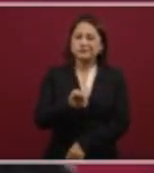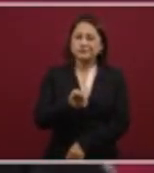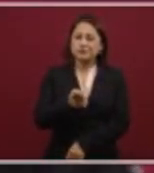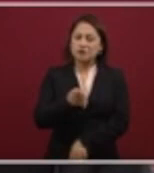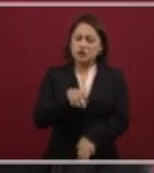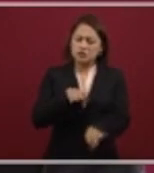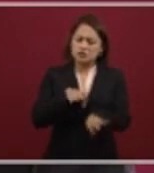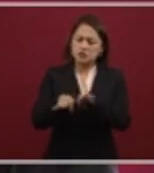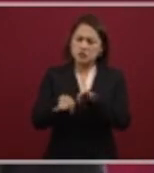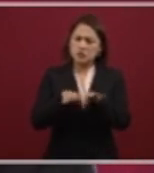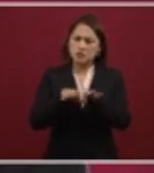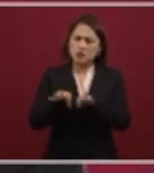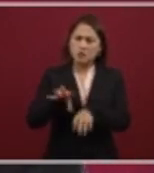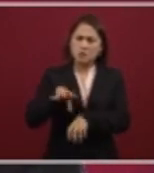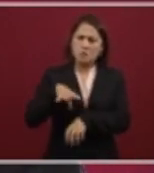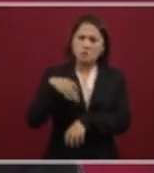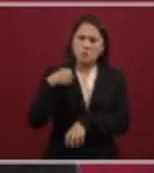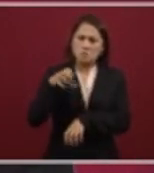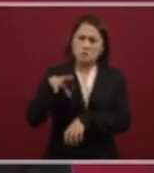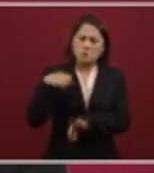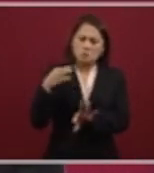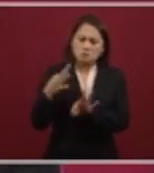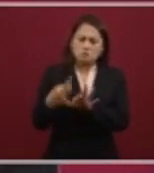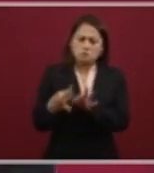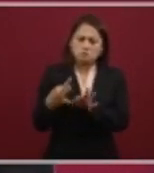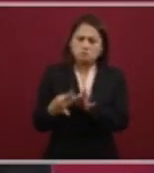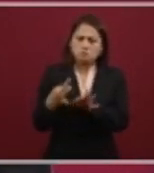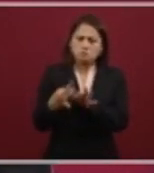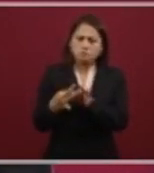todos nuestros esfuerzos a que